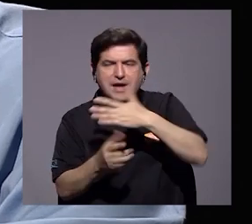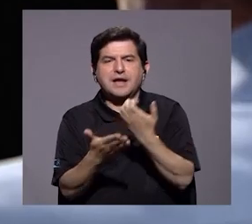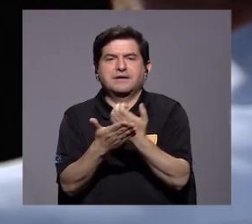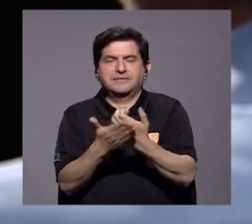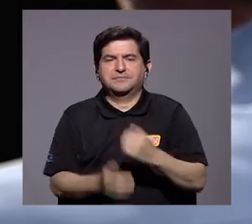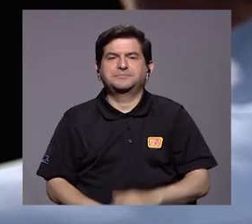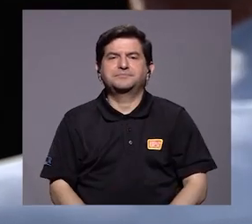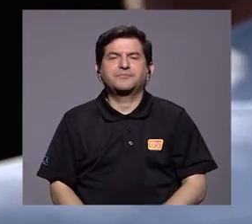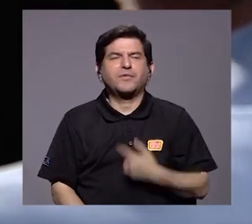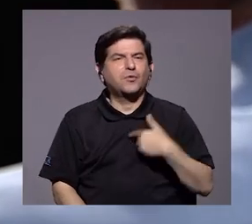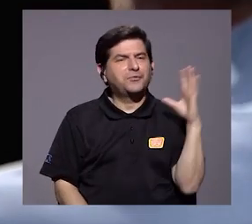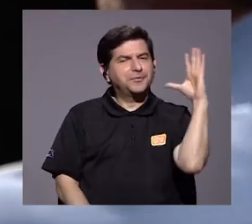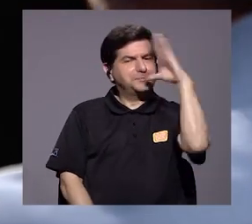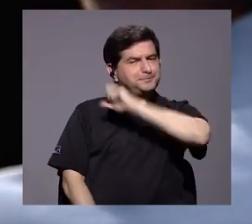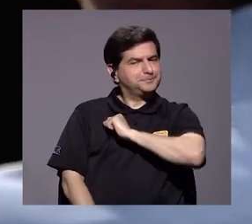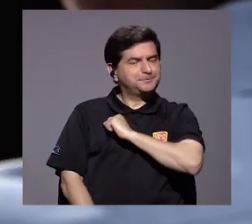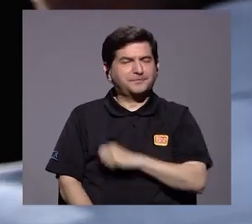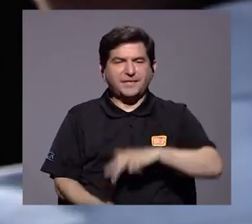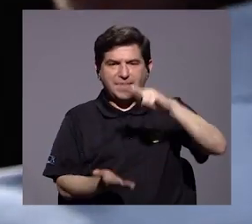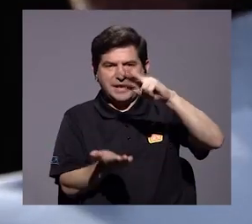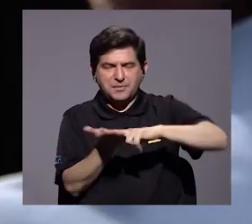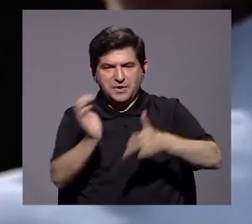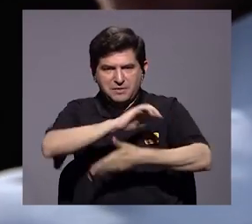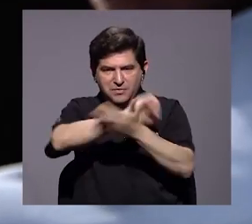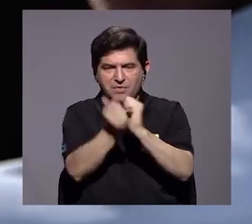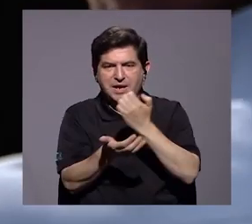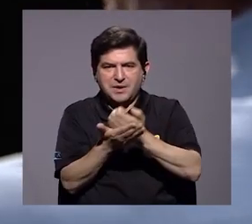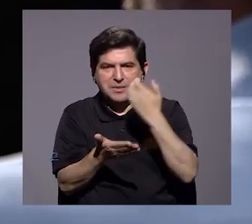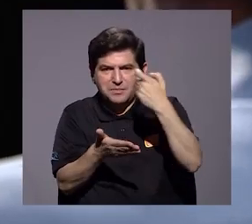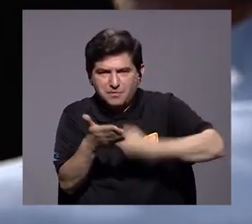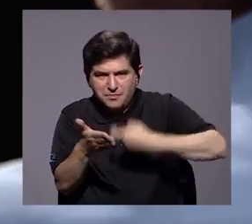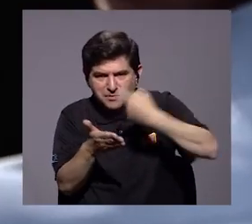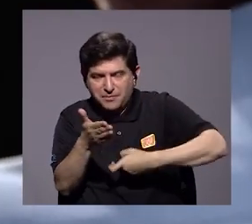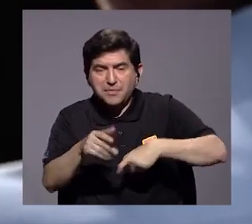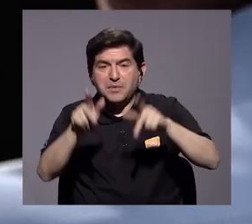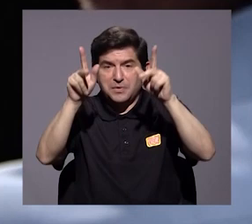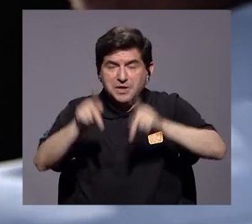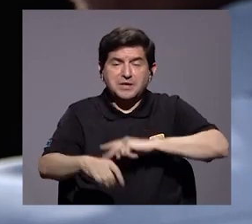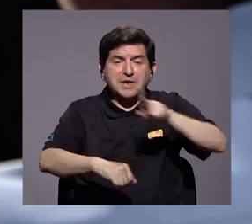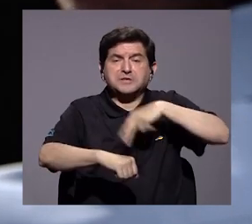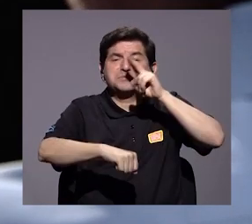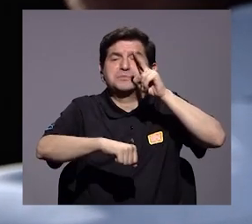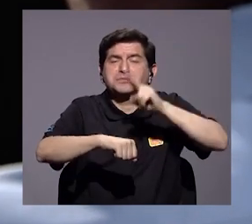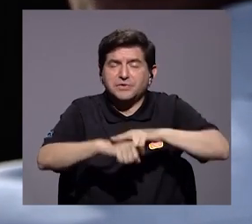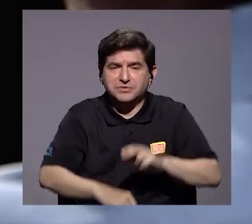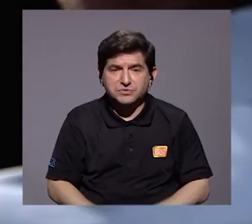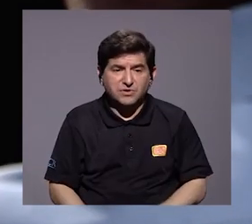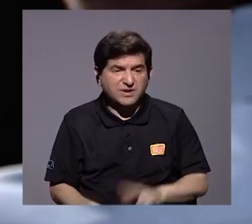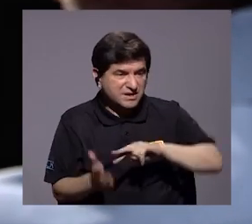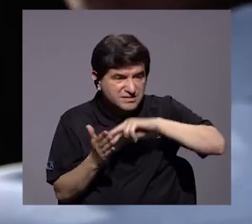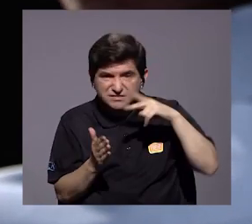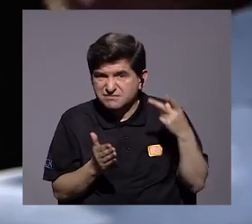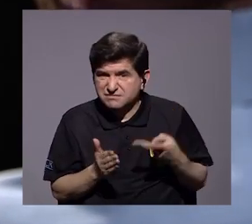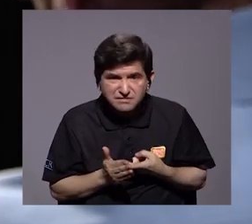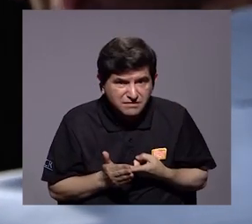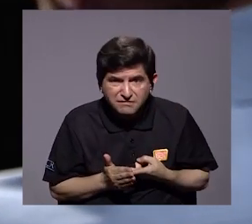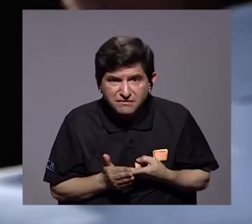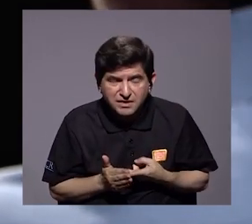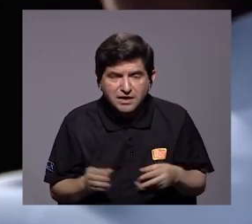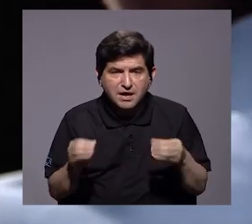cuando uno ve que aprueban una reforma fiscal y para el ciudadano común y corriente esto significa